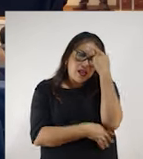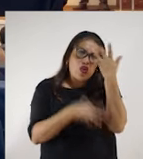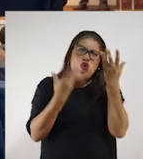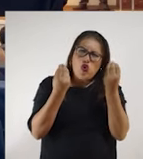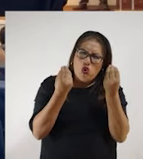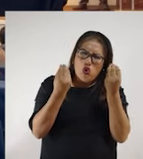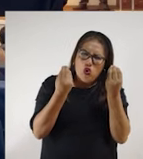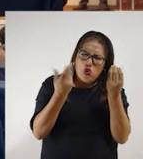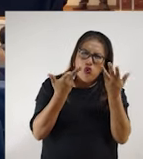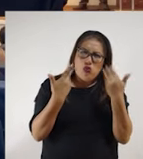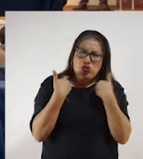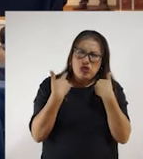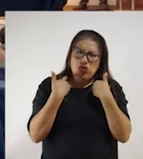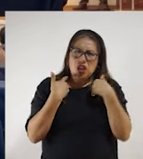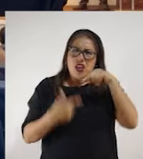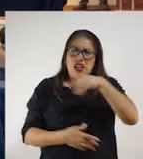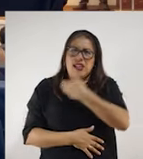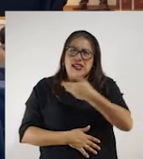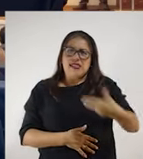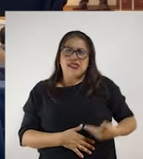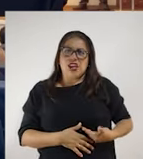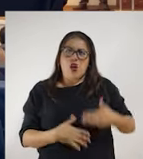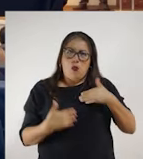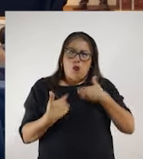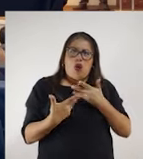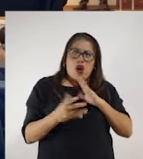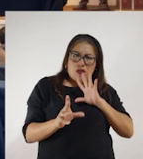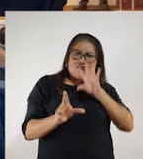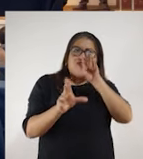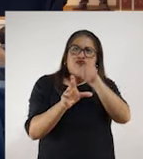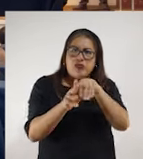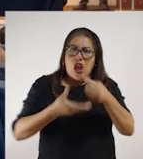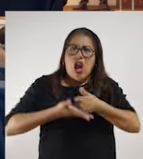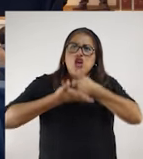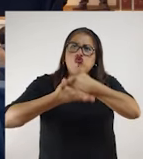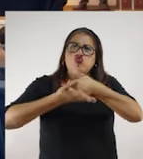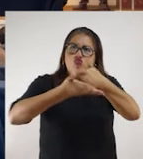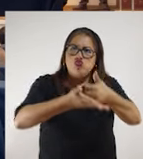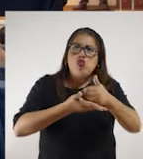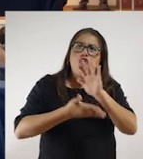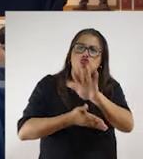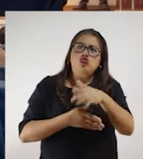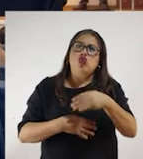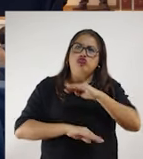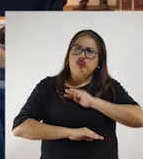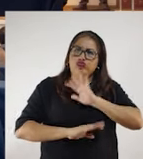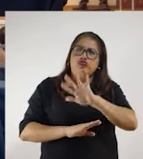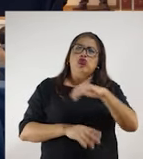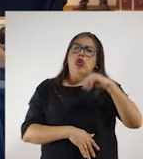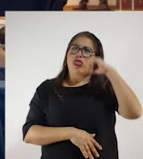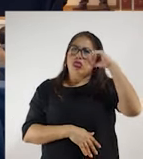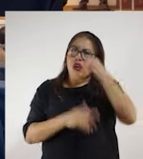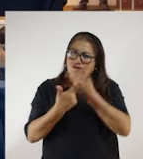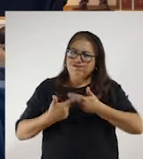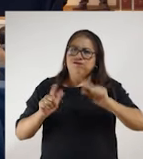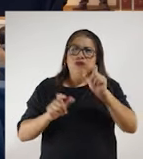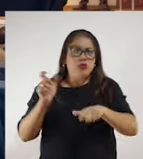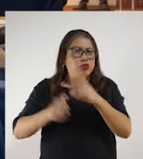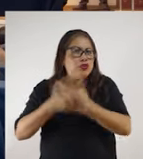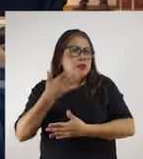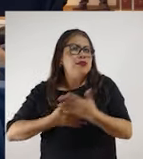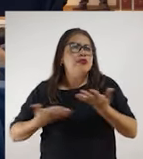las intervenciones que tiene el Estado para garantizar el pleno ejercicio de los derechos de las personas con